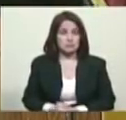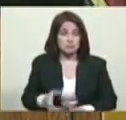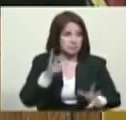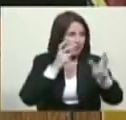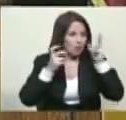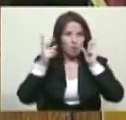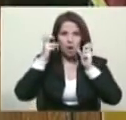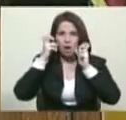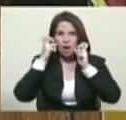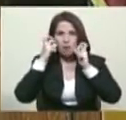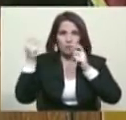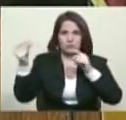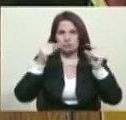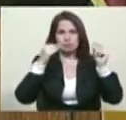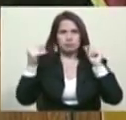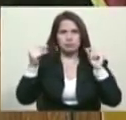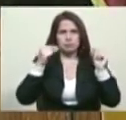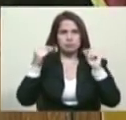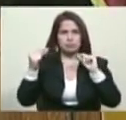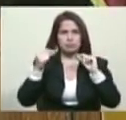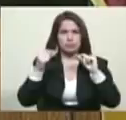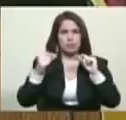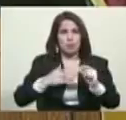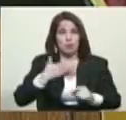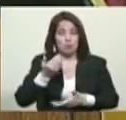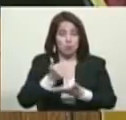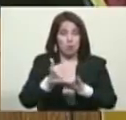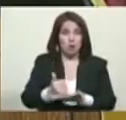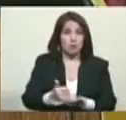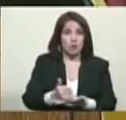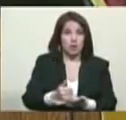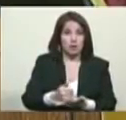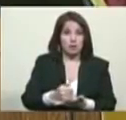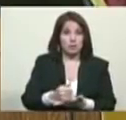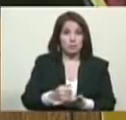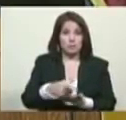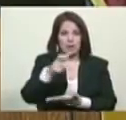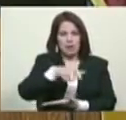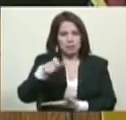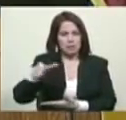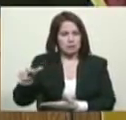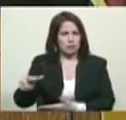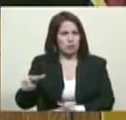cómo debatir con Fidel, cómo podemos ayudar a que se acabe